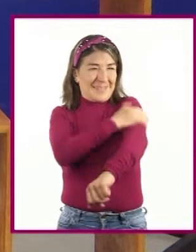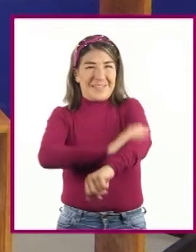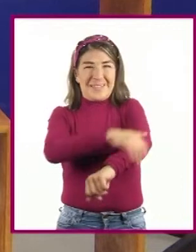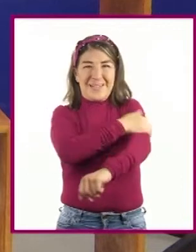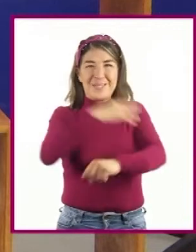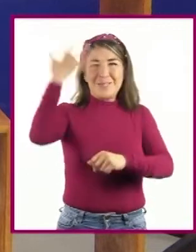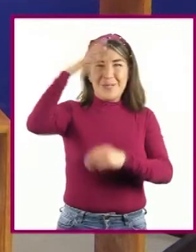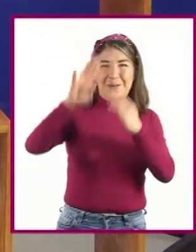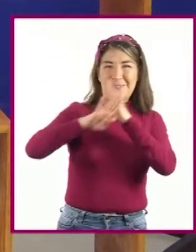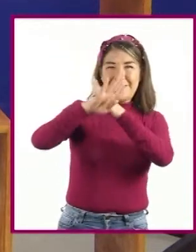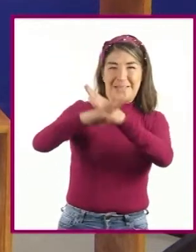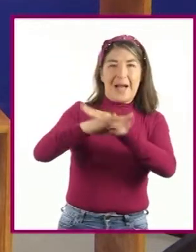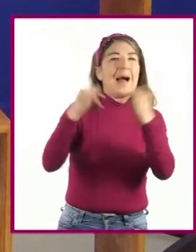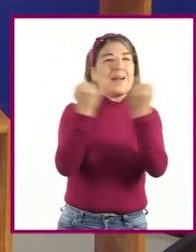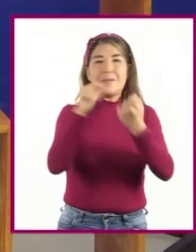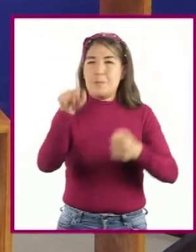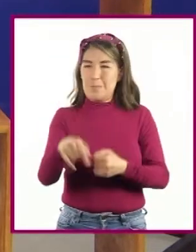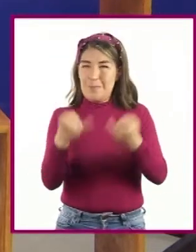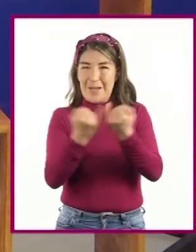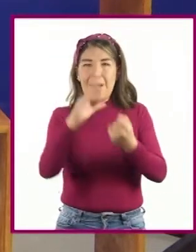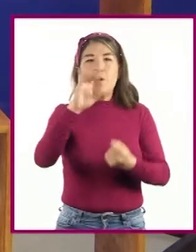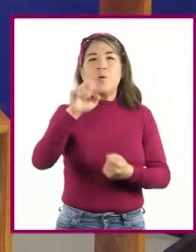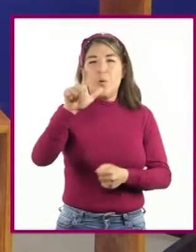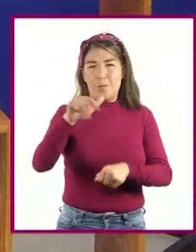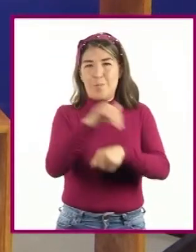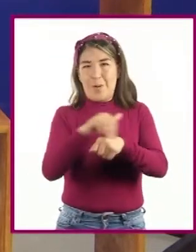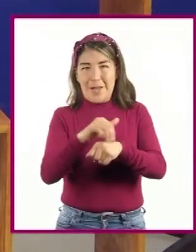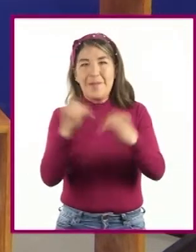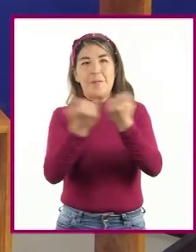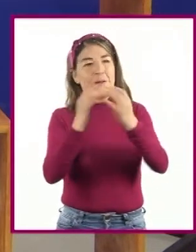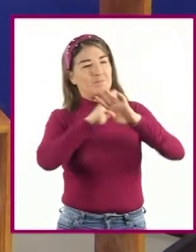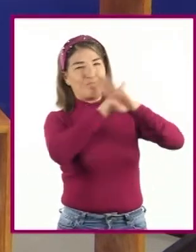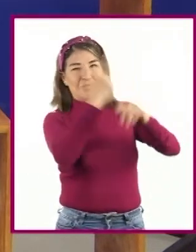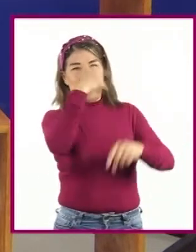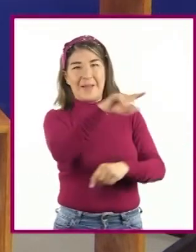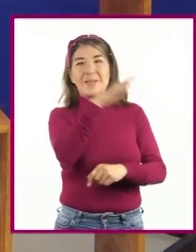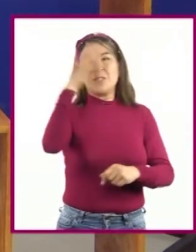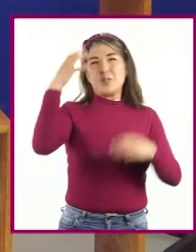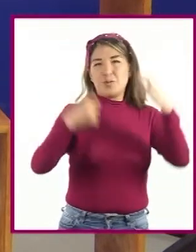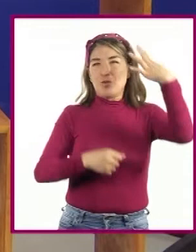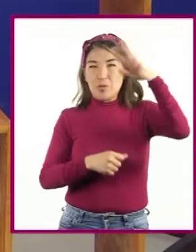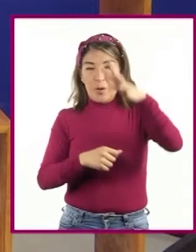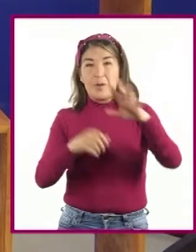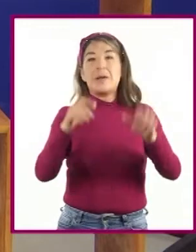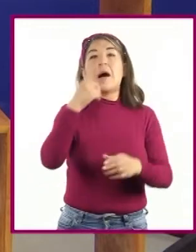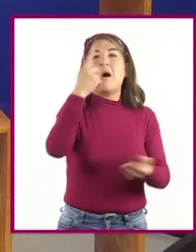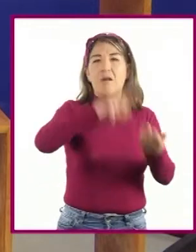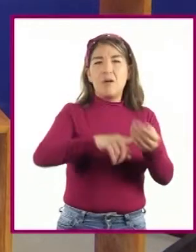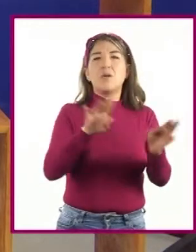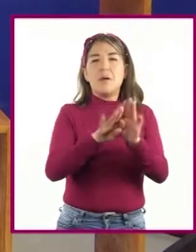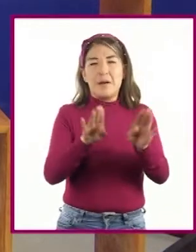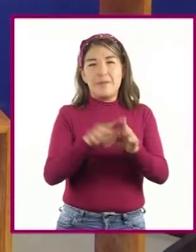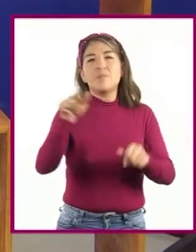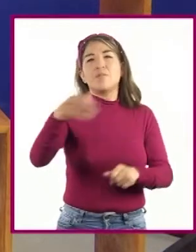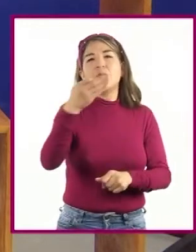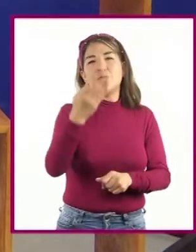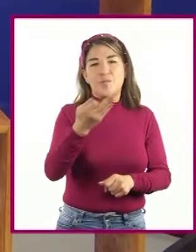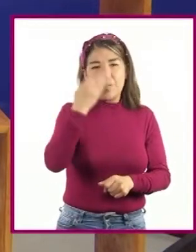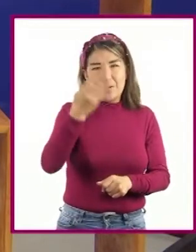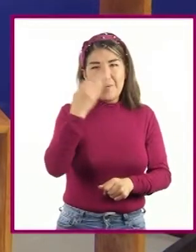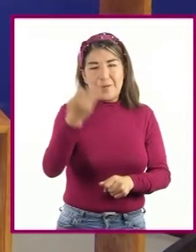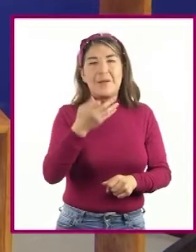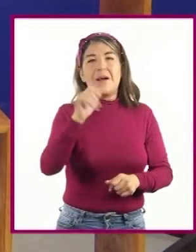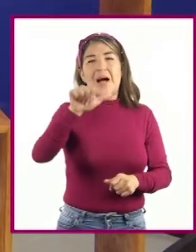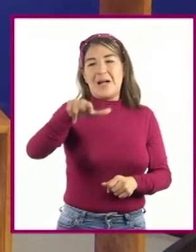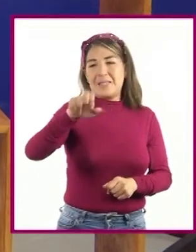a la playa. Además de la col, la antocianina se encuentra en flores como anémonas y